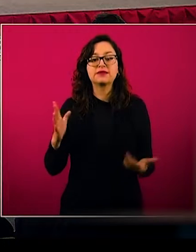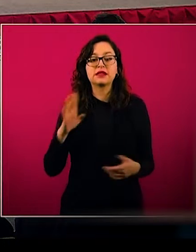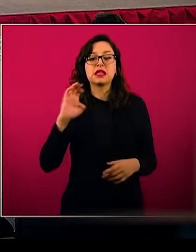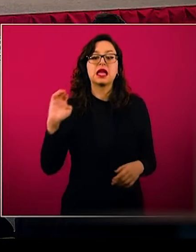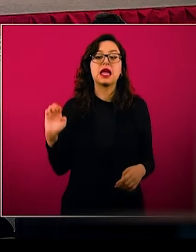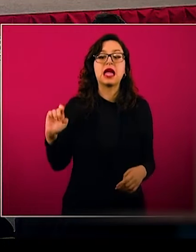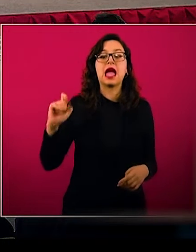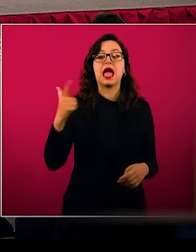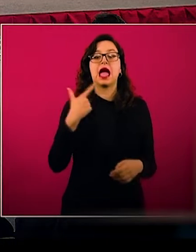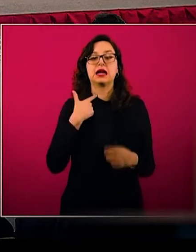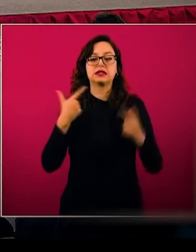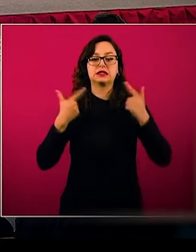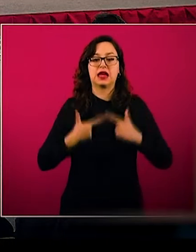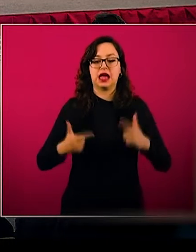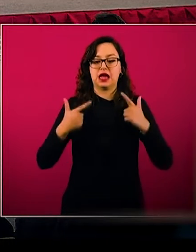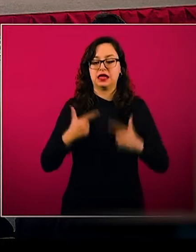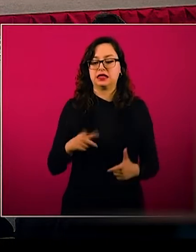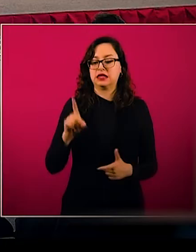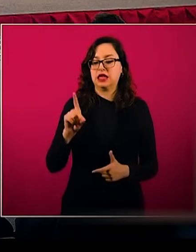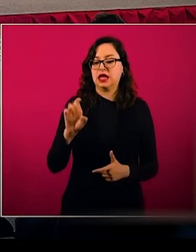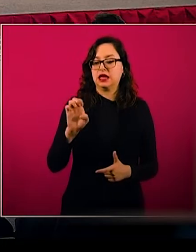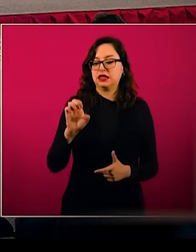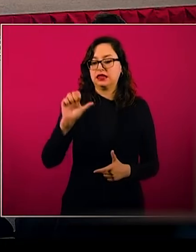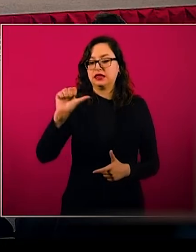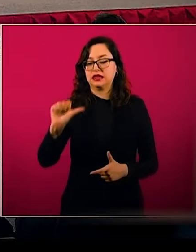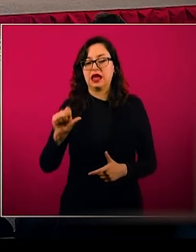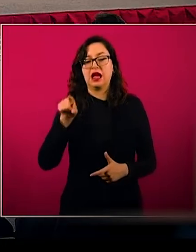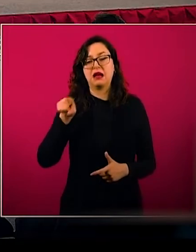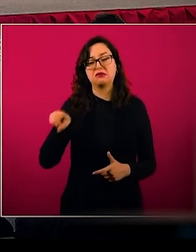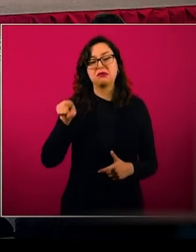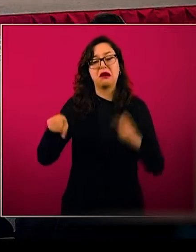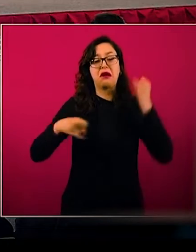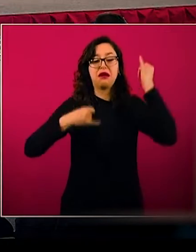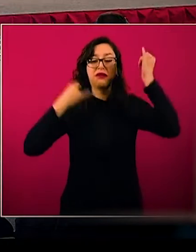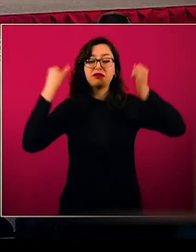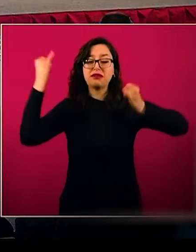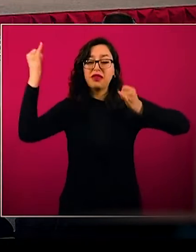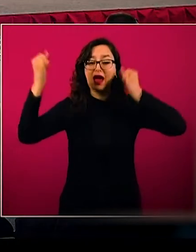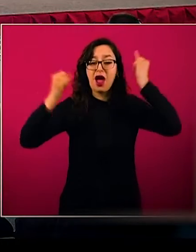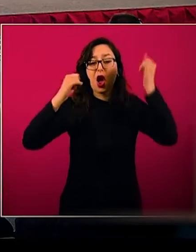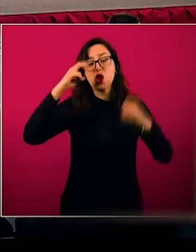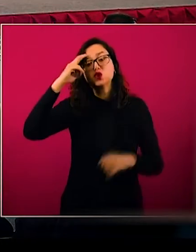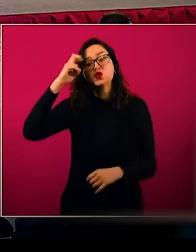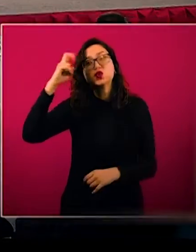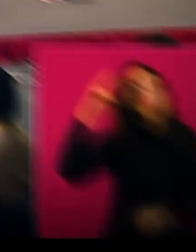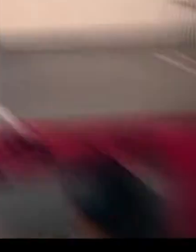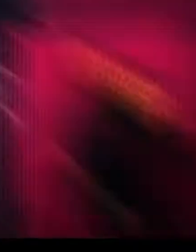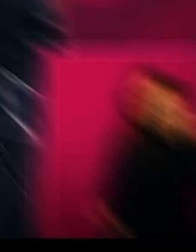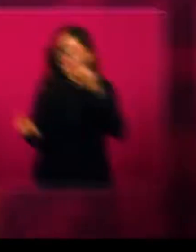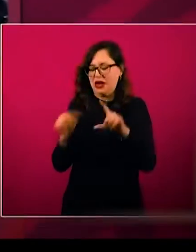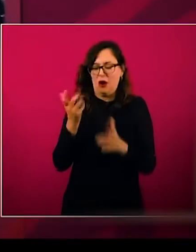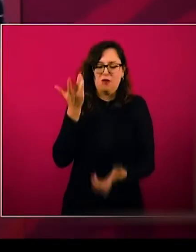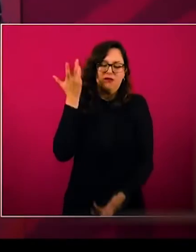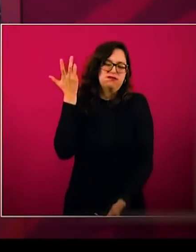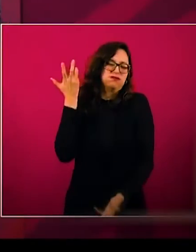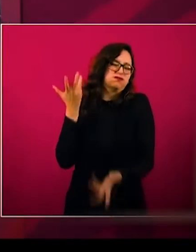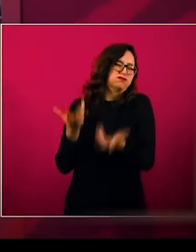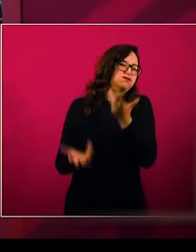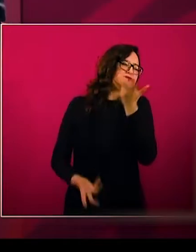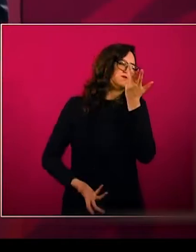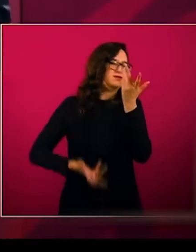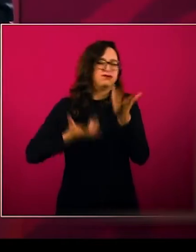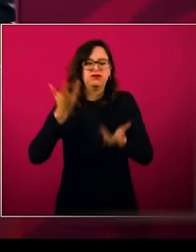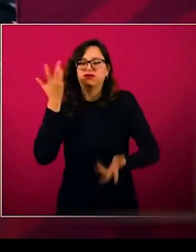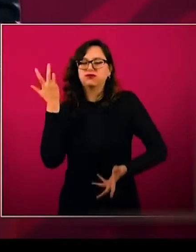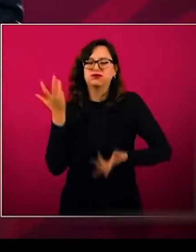DEA y lo describe como un fantasioso que se dedica a inventar.